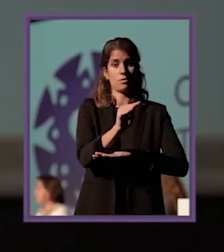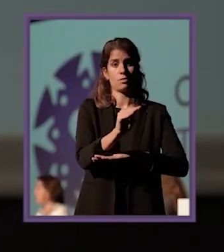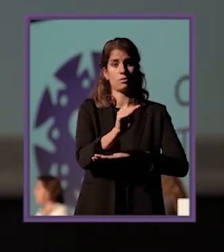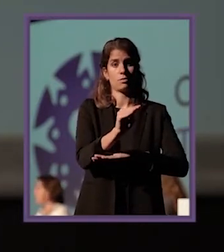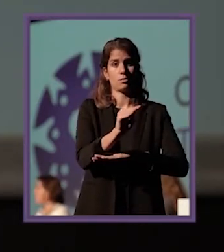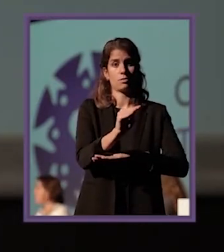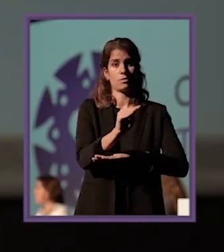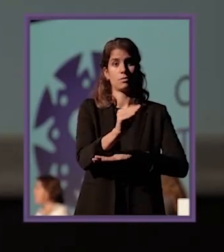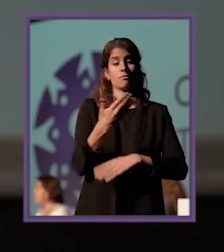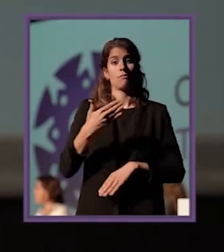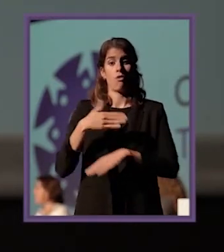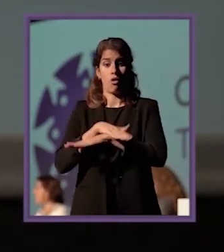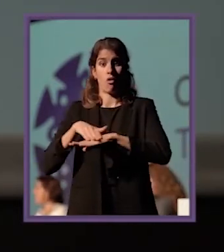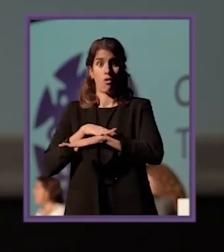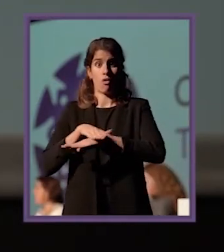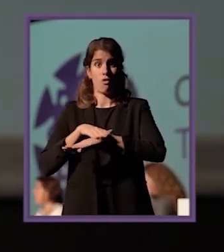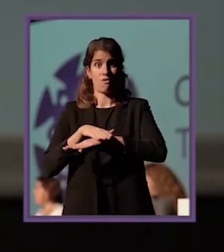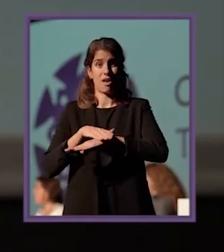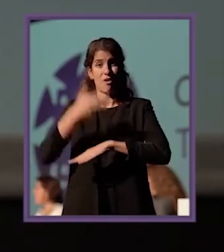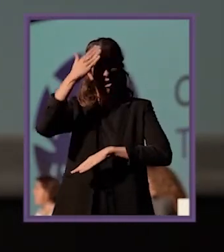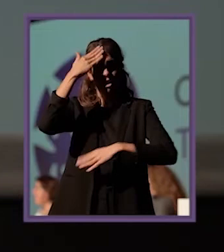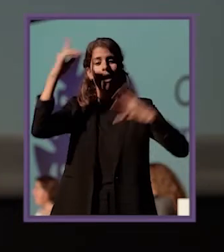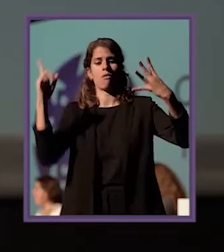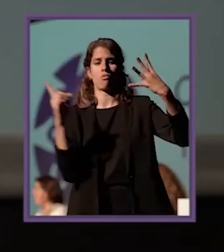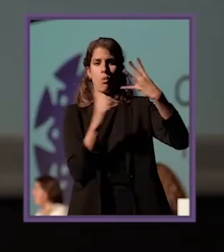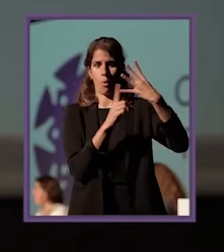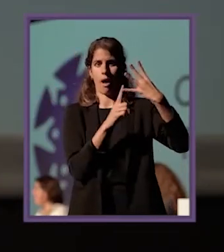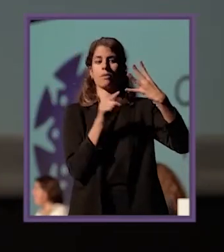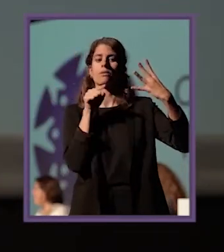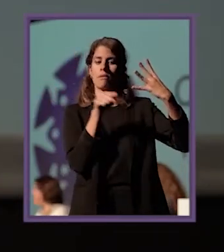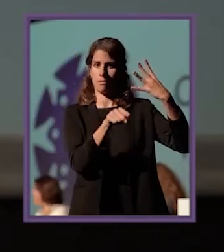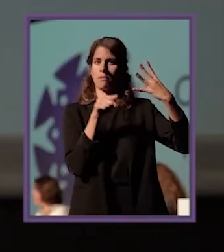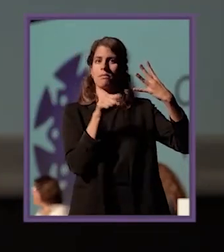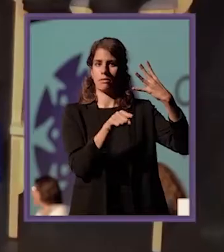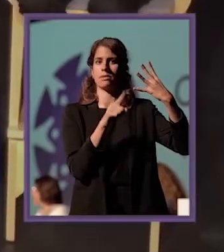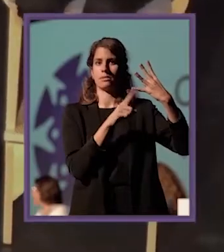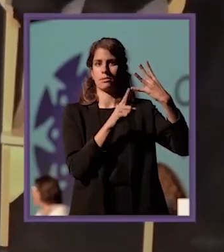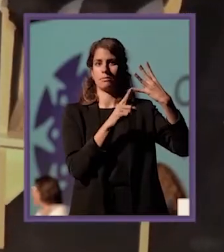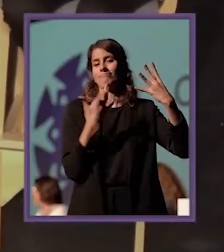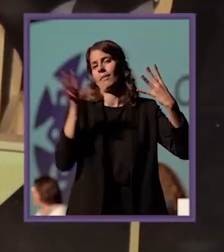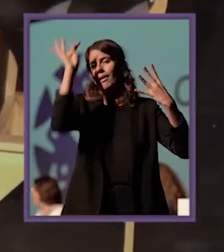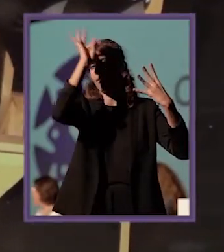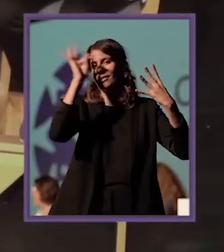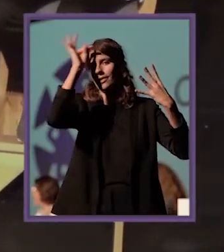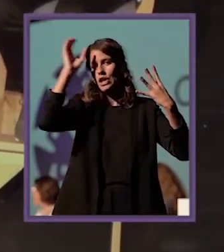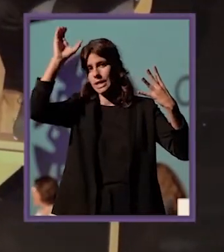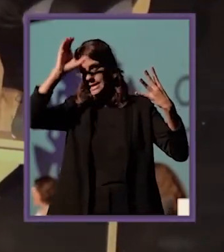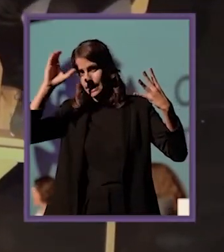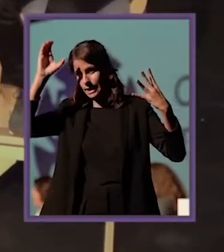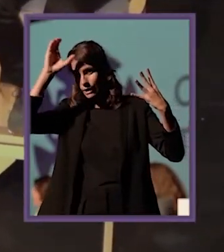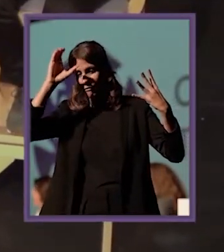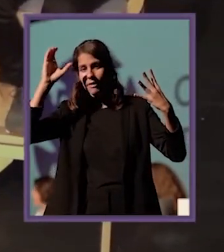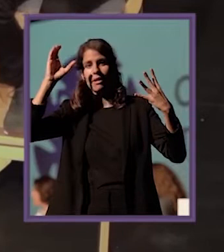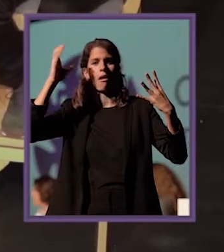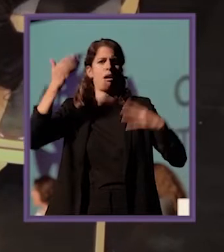pilar del estado de bienestar, siempre pues todas las teorías, la teoría científica